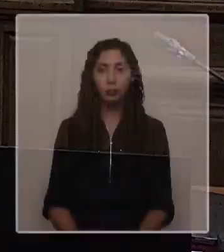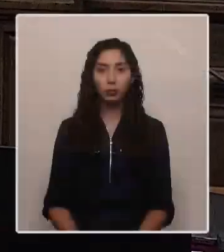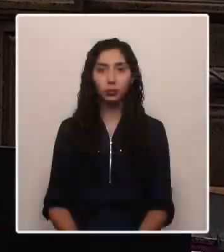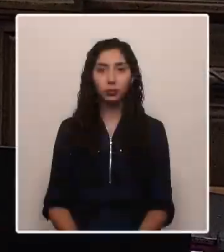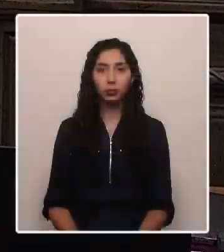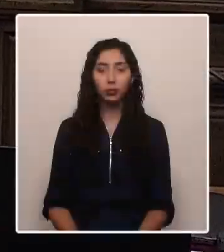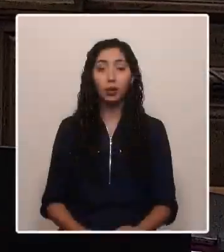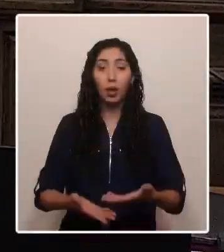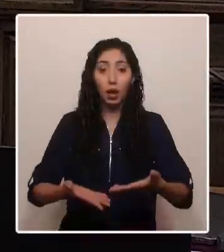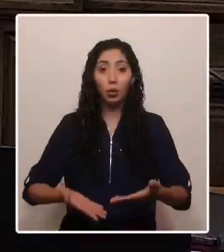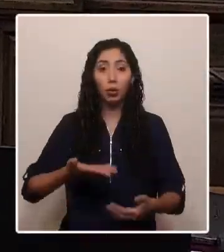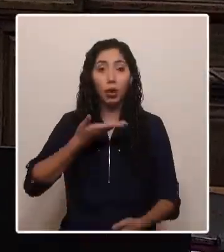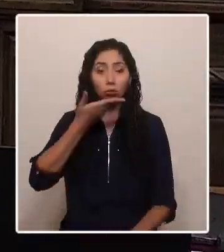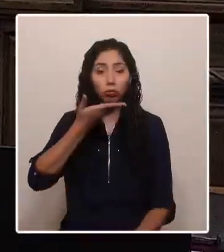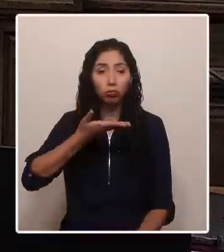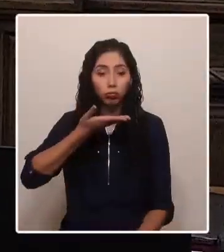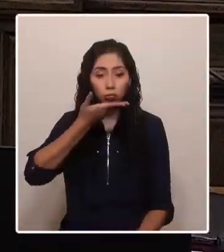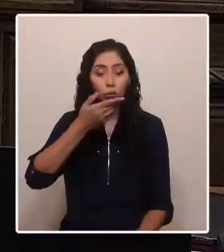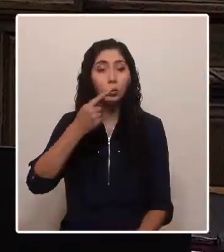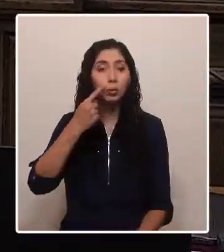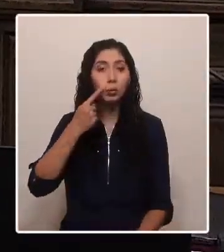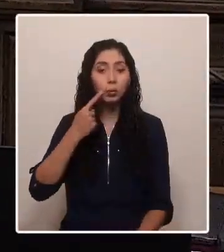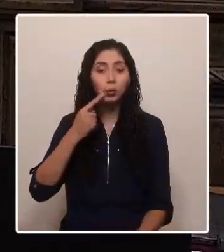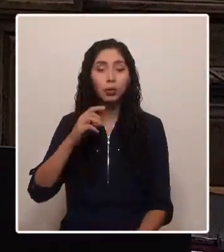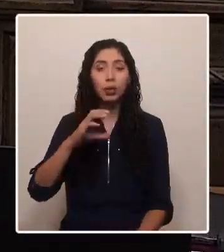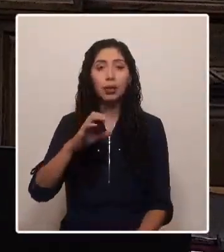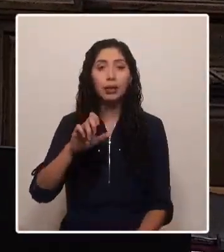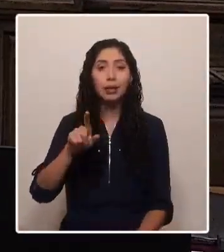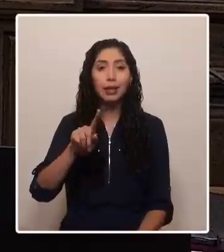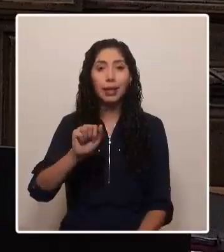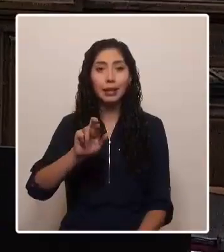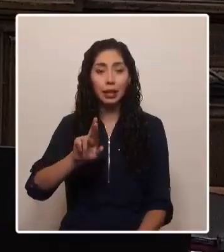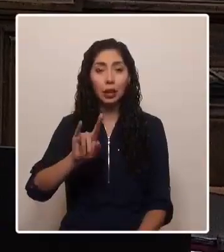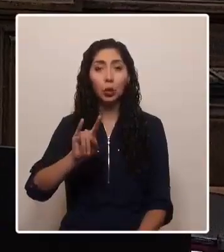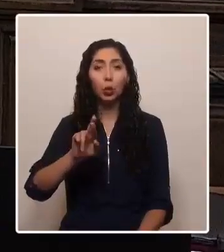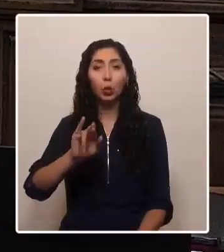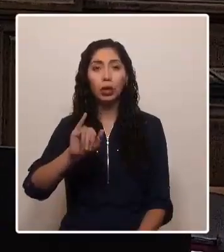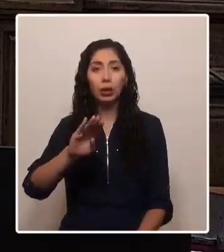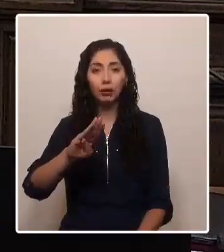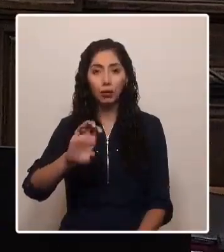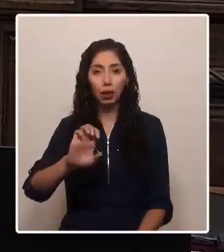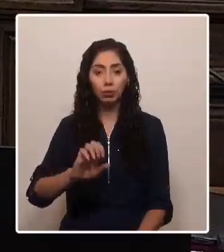Tiene la palabra el convencional César Uribe.